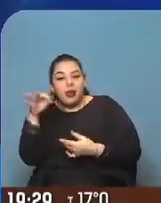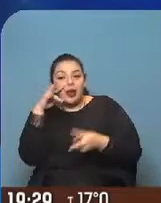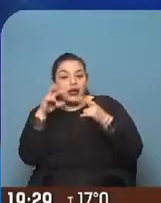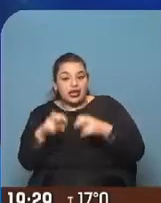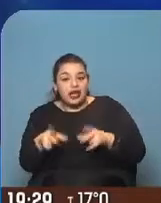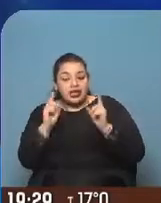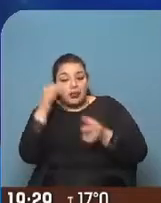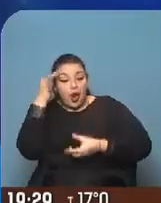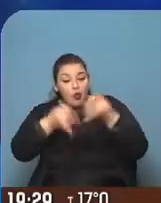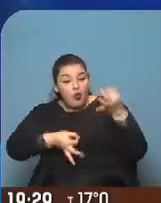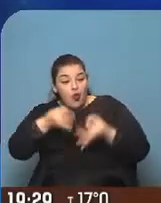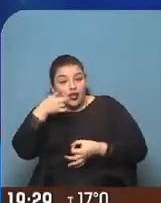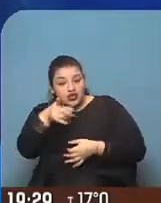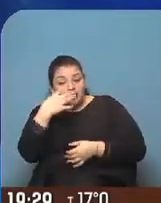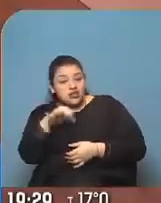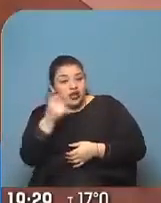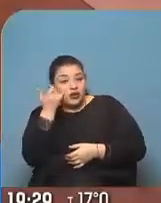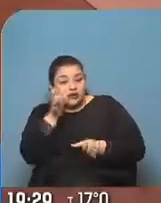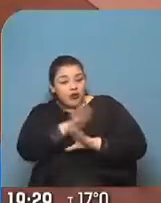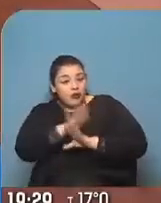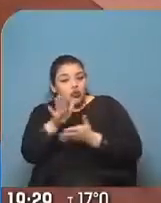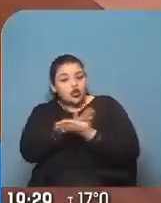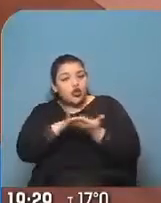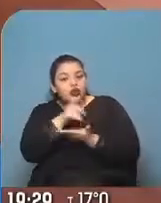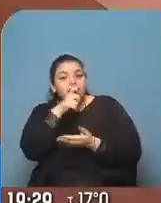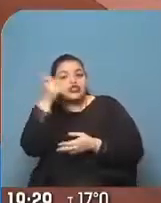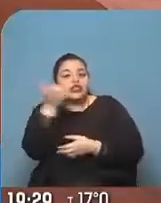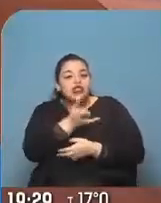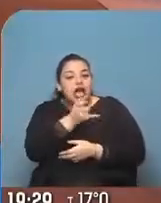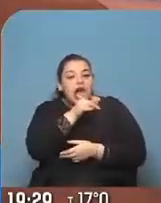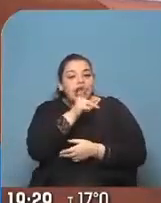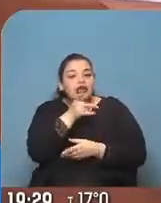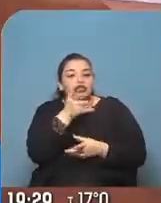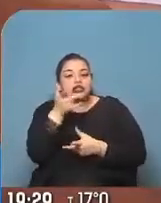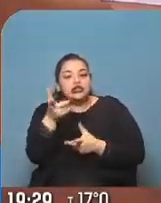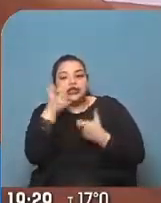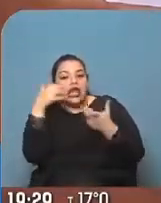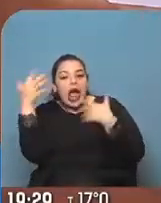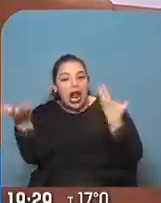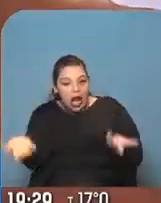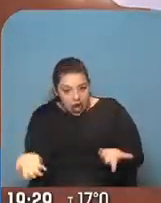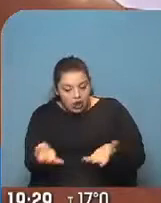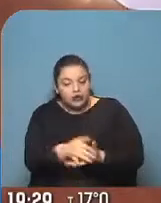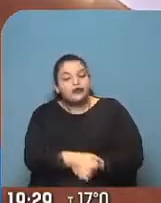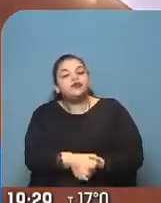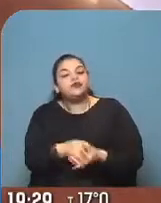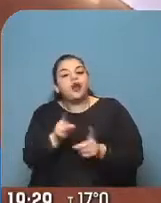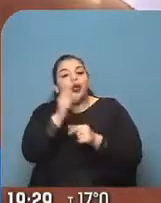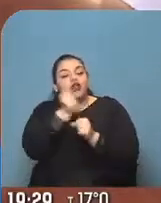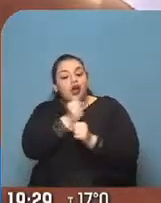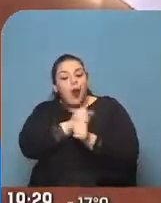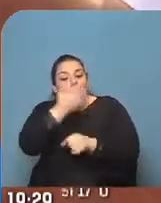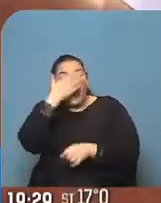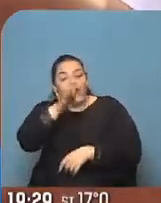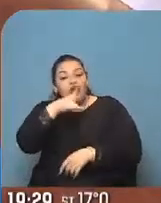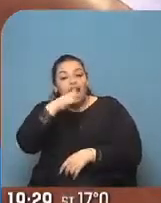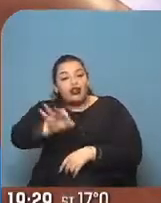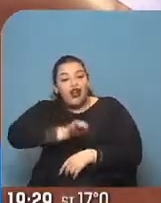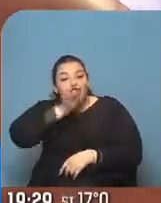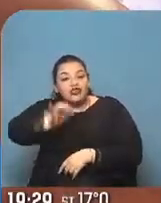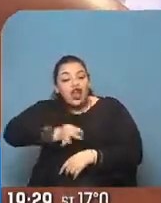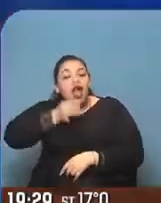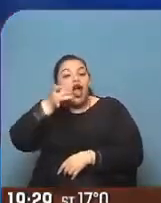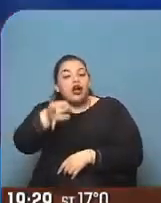los jueces son los que tienen que terminar de resolver si hay o no hay delito ese trabajo en los últimos 14 años lo